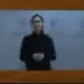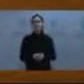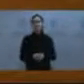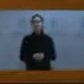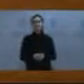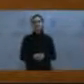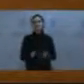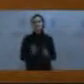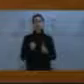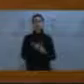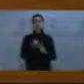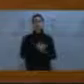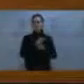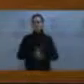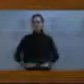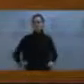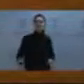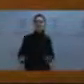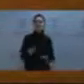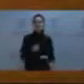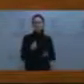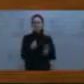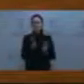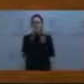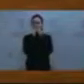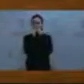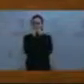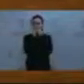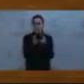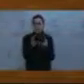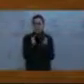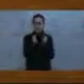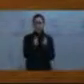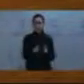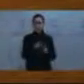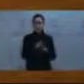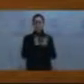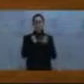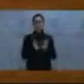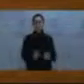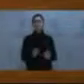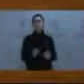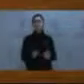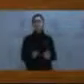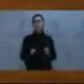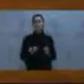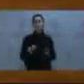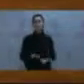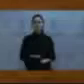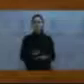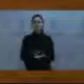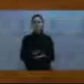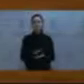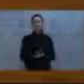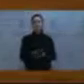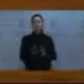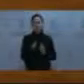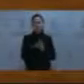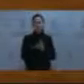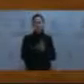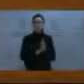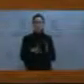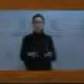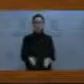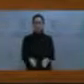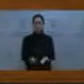es la solución definitiva, pero mejora y contribuye a, digamos, establecer un poco de mesura en la medida. Dicho